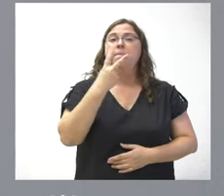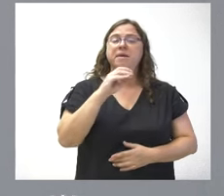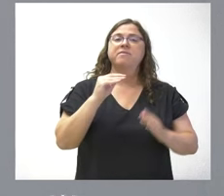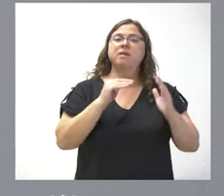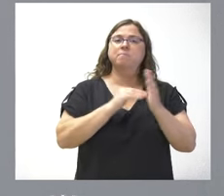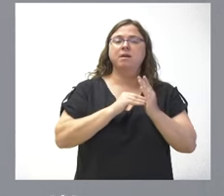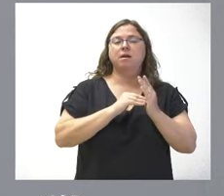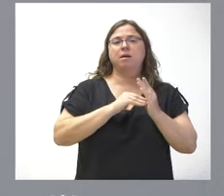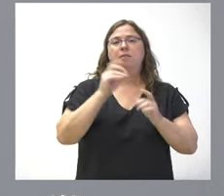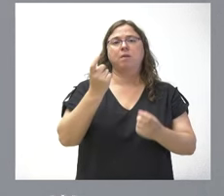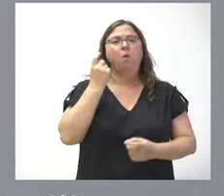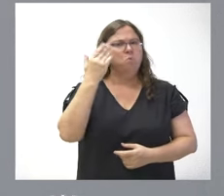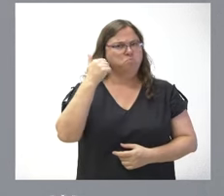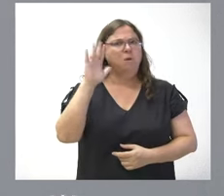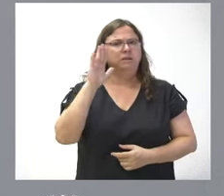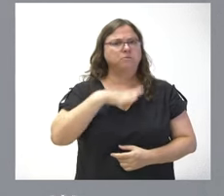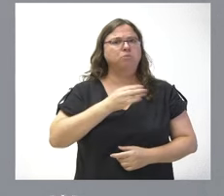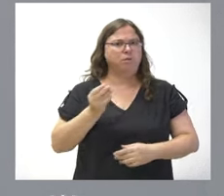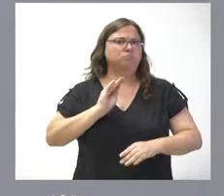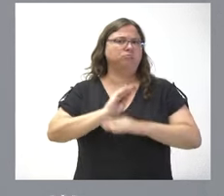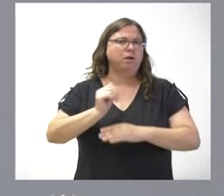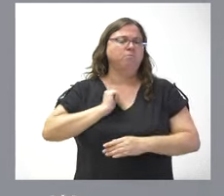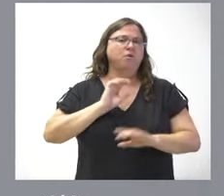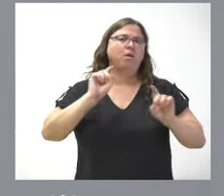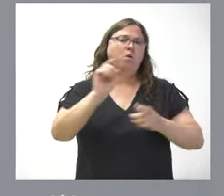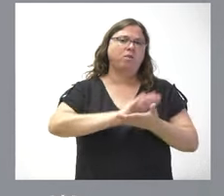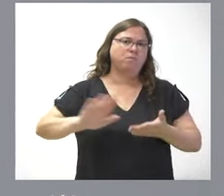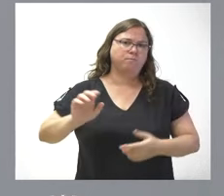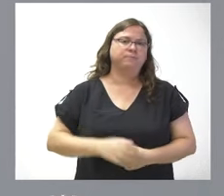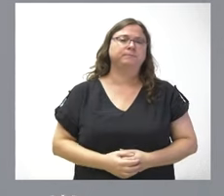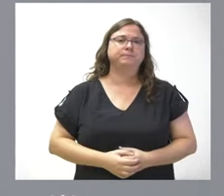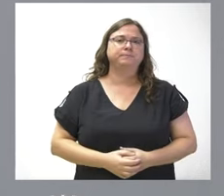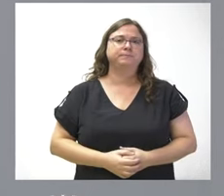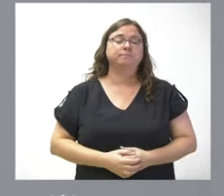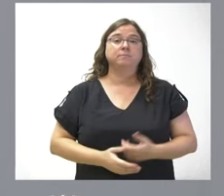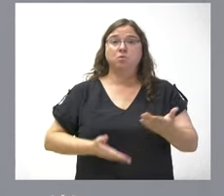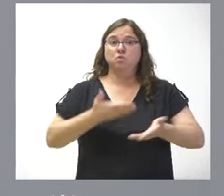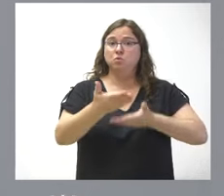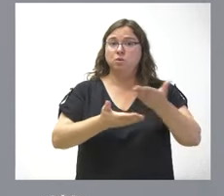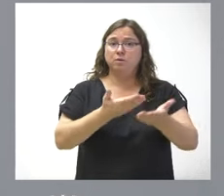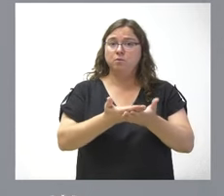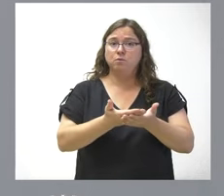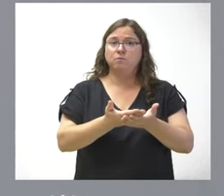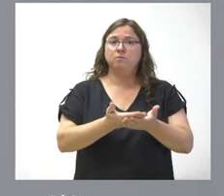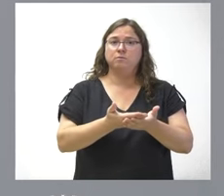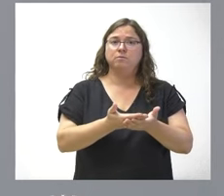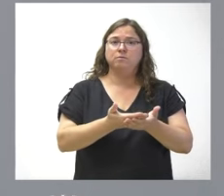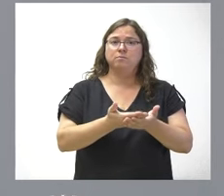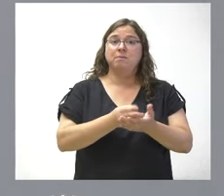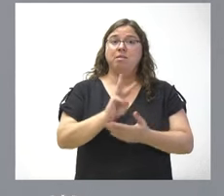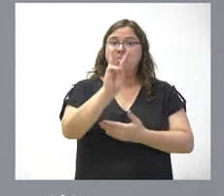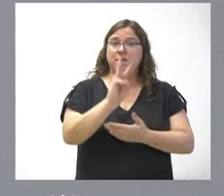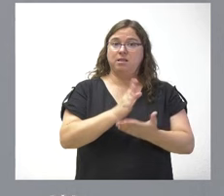alumnos eh en las solicitudes del Tercer